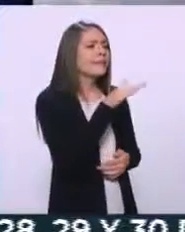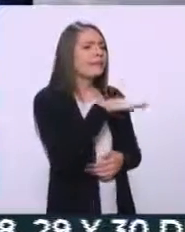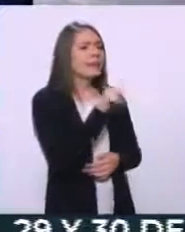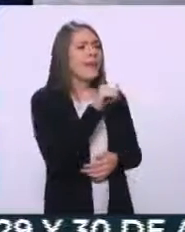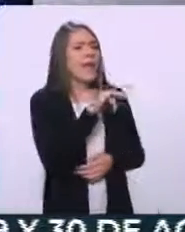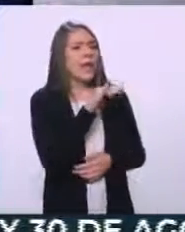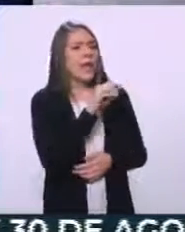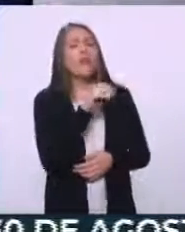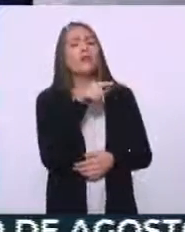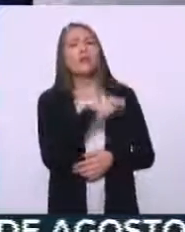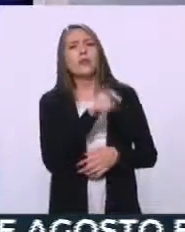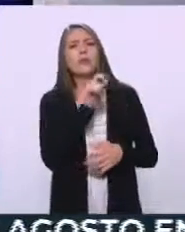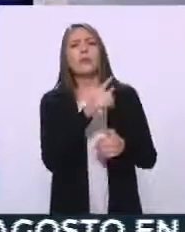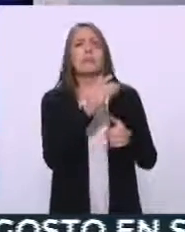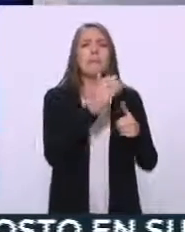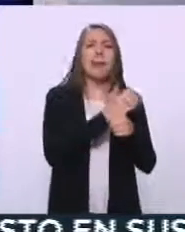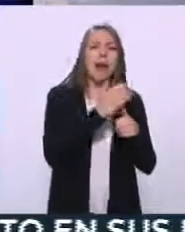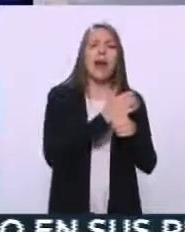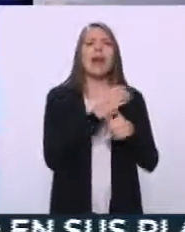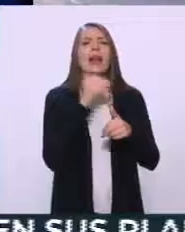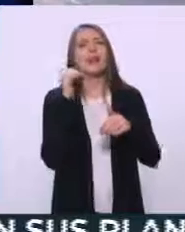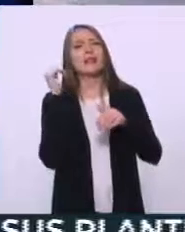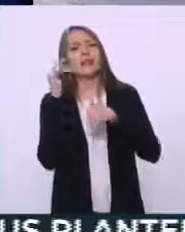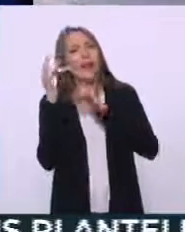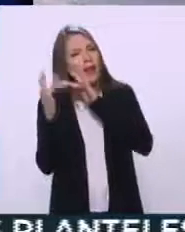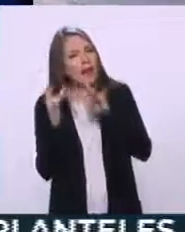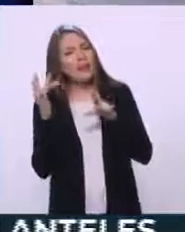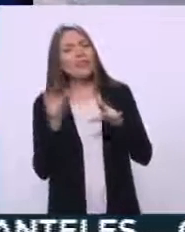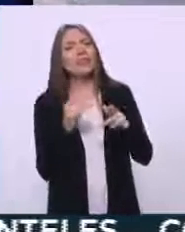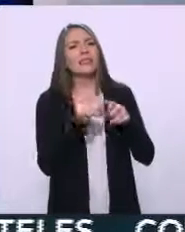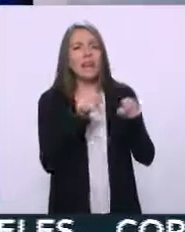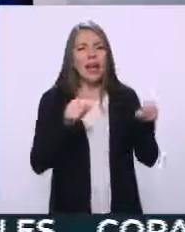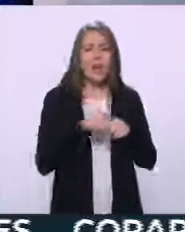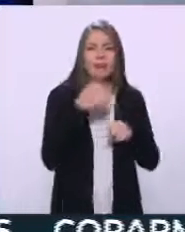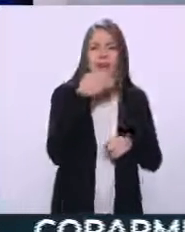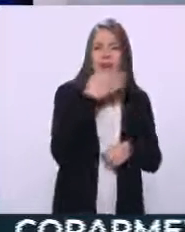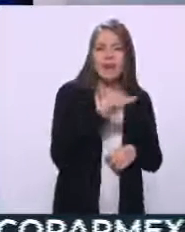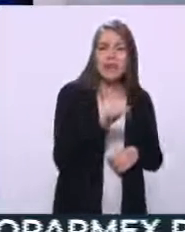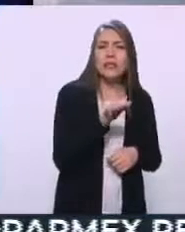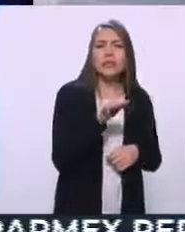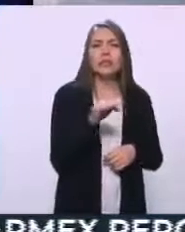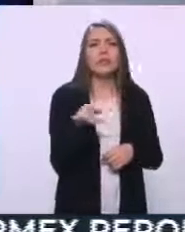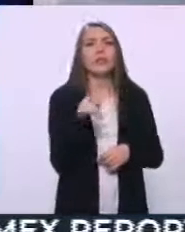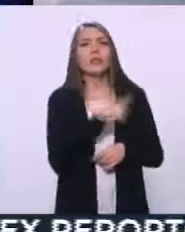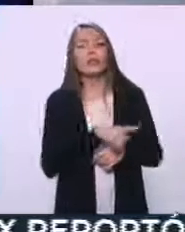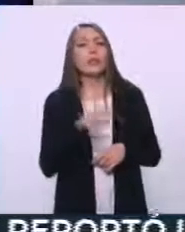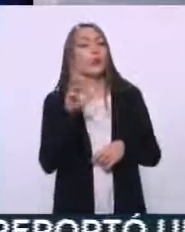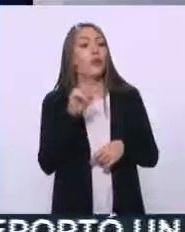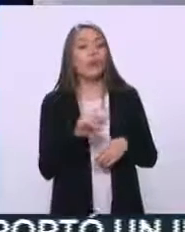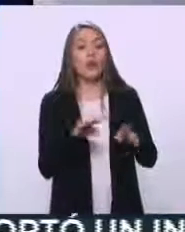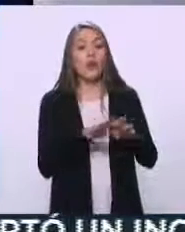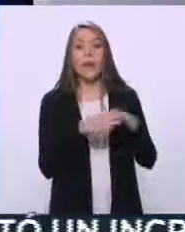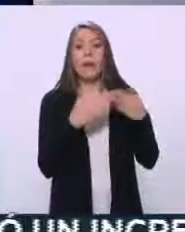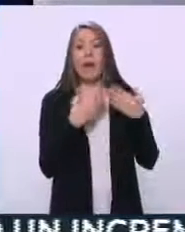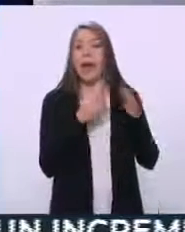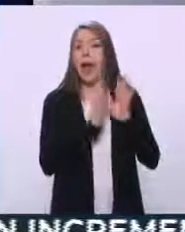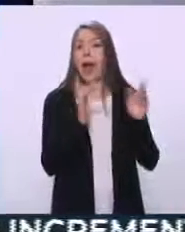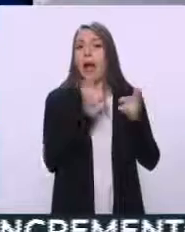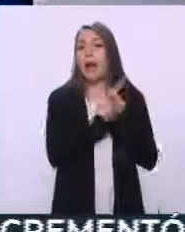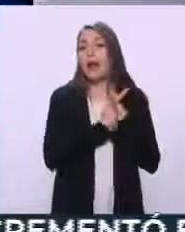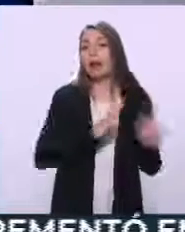los bares, de los antros, de los salones de fiesta, queda clarísimo que no es que puedan reabrir, sino que tienen de